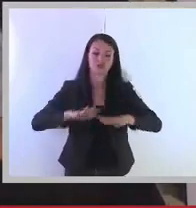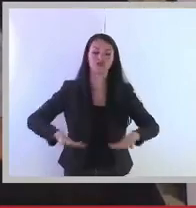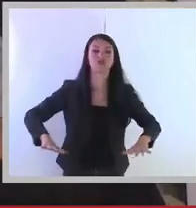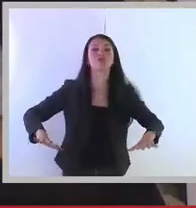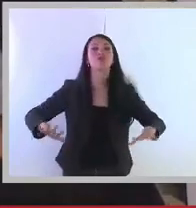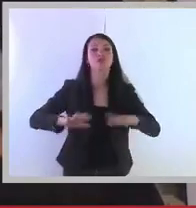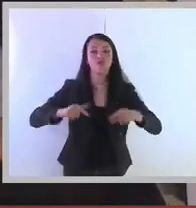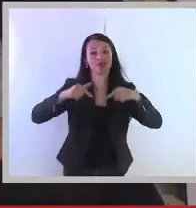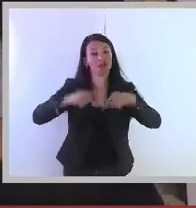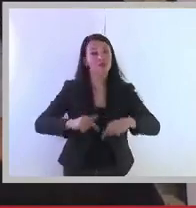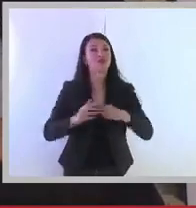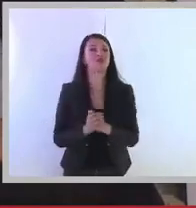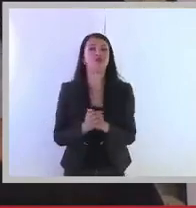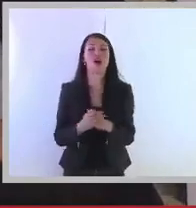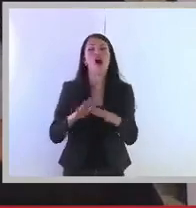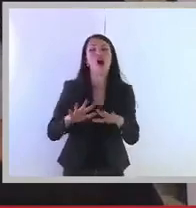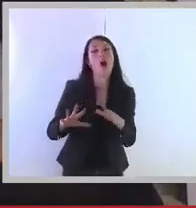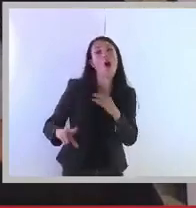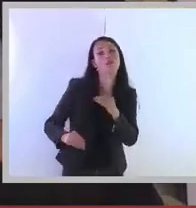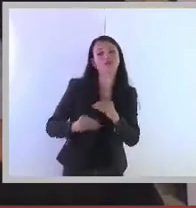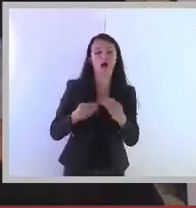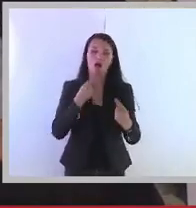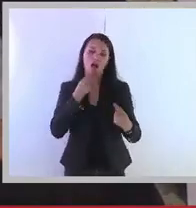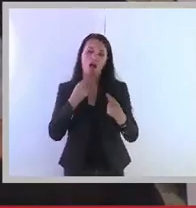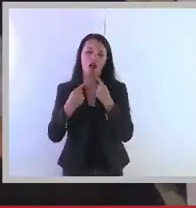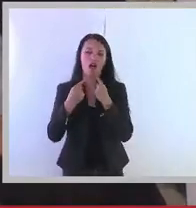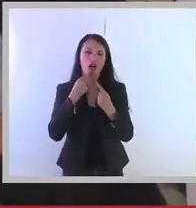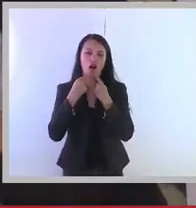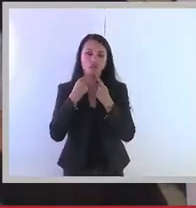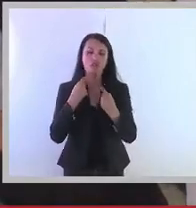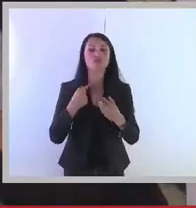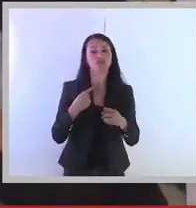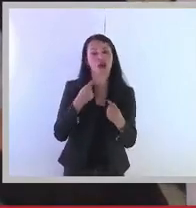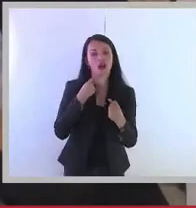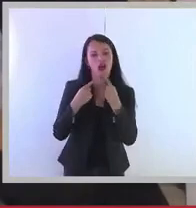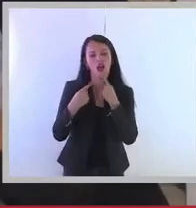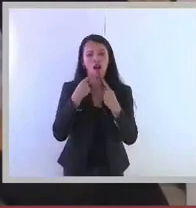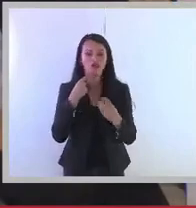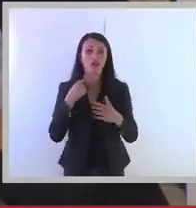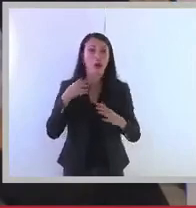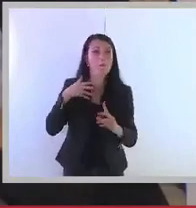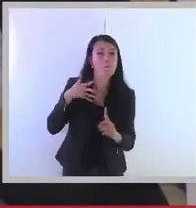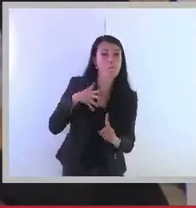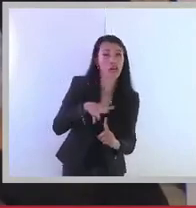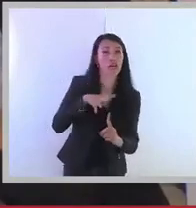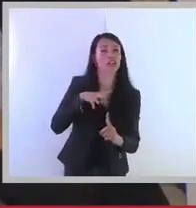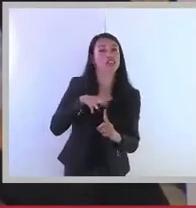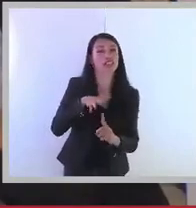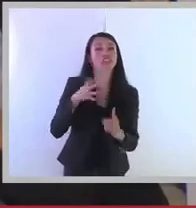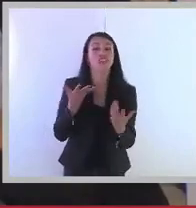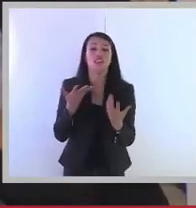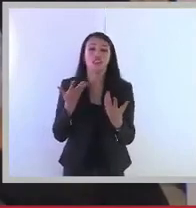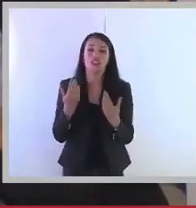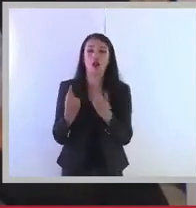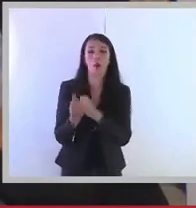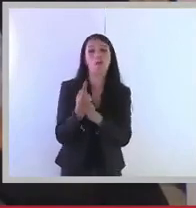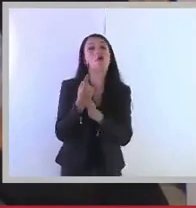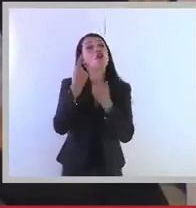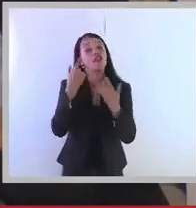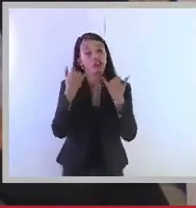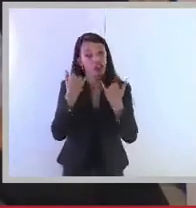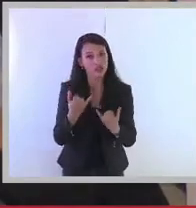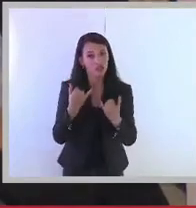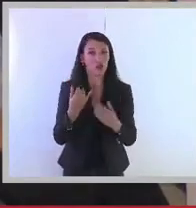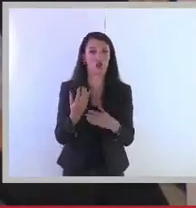como estos, para que además de dialogar, los diálogos sean incidentes en las políticas que